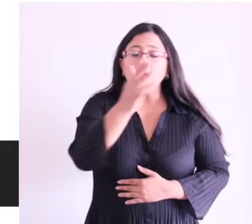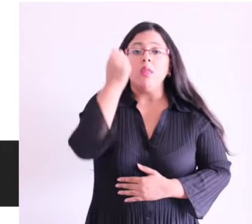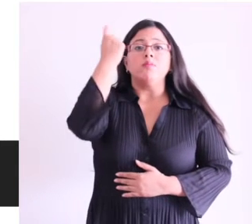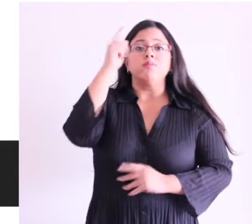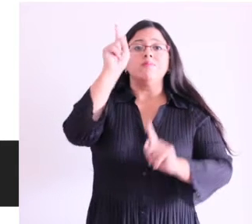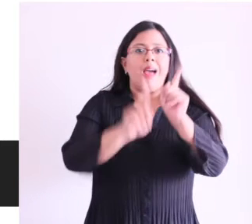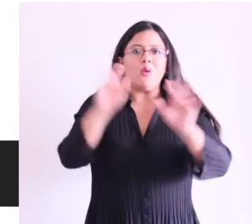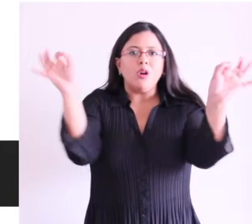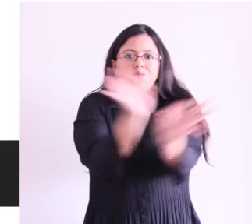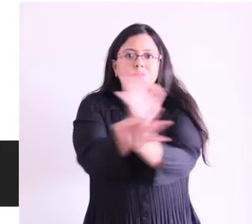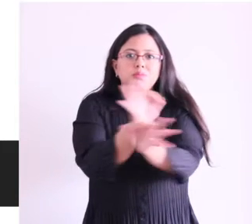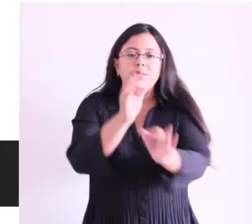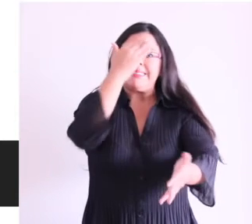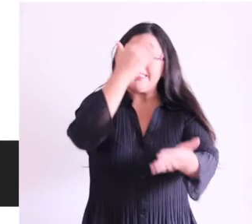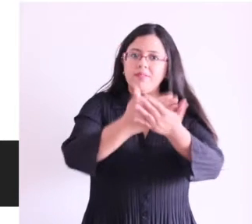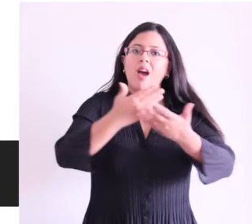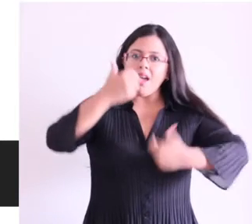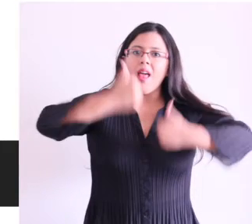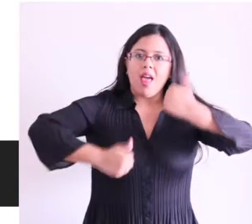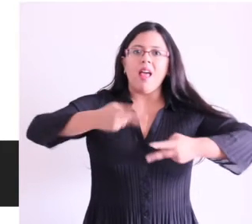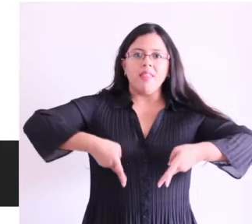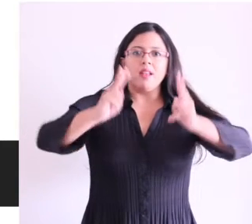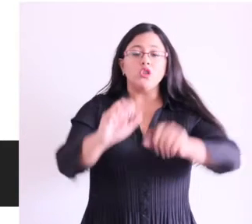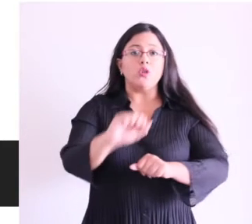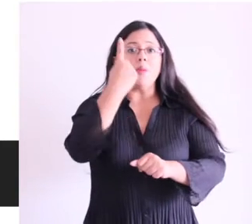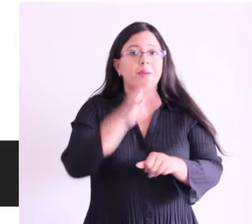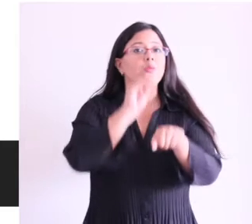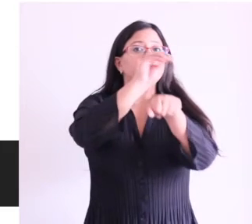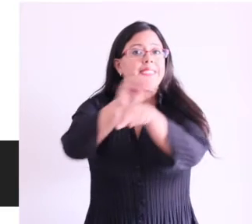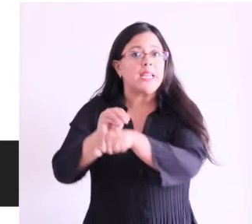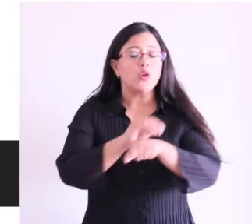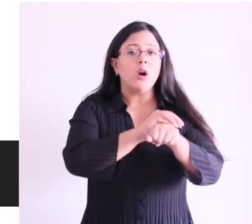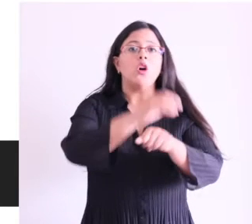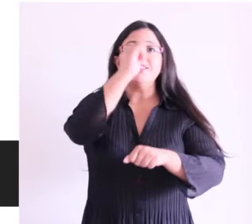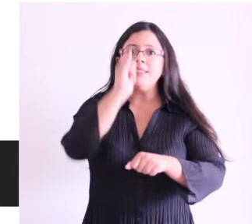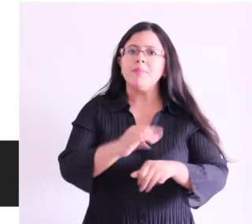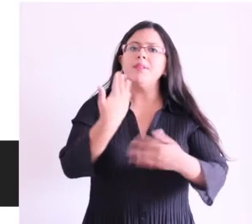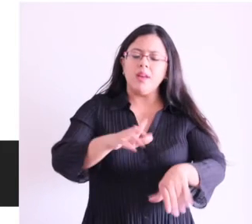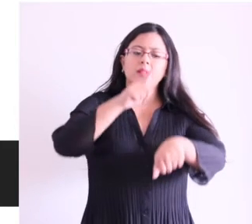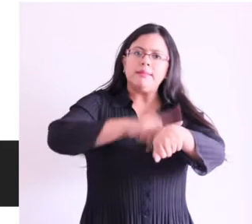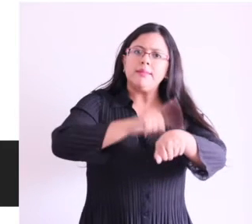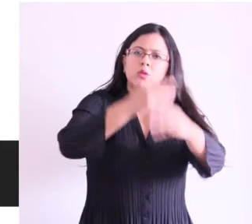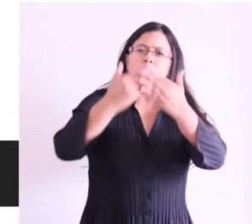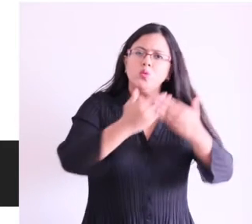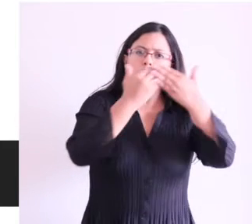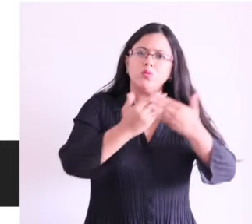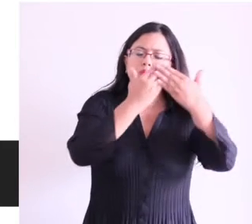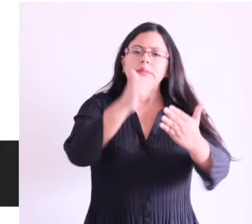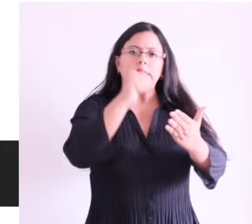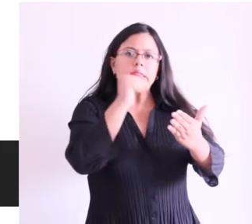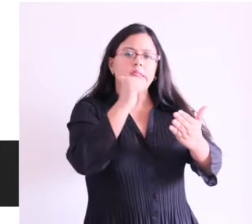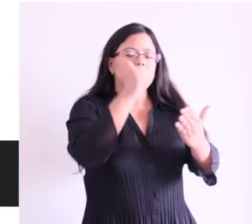algunos consejos para enfrentar la carrera de Derecho. En primer lugar, como recomendación, fijar horas de estudio diarias.